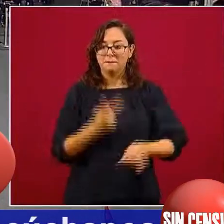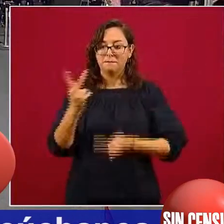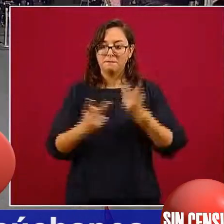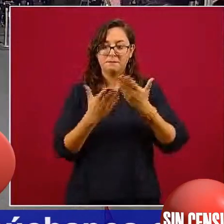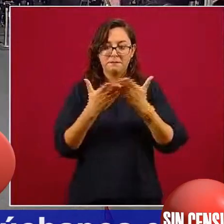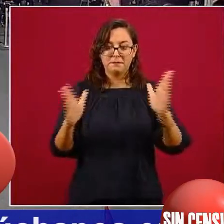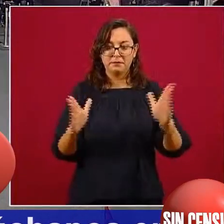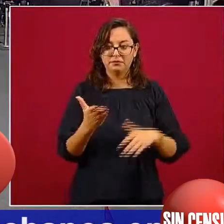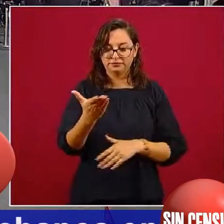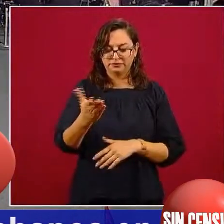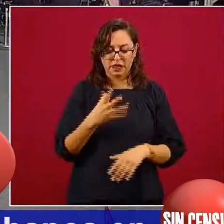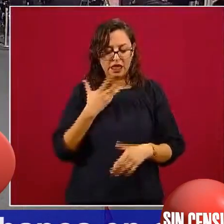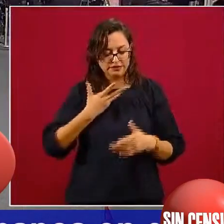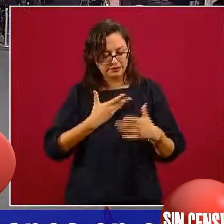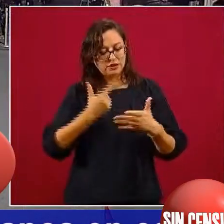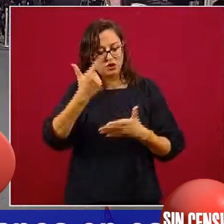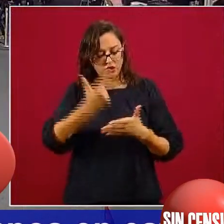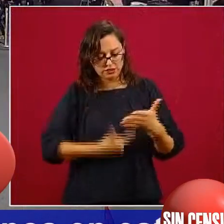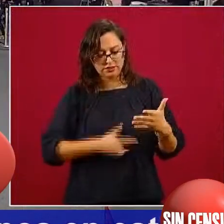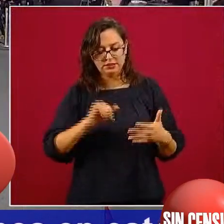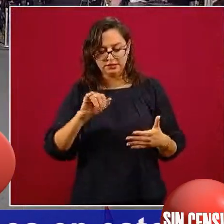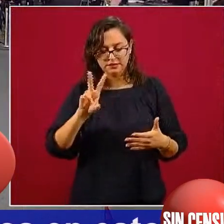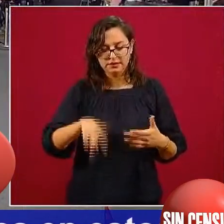Una lista, sí. Carlos Calzada.